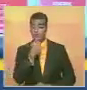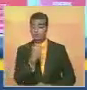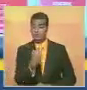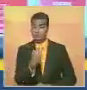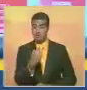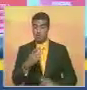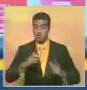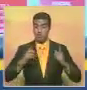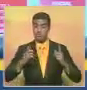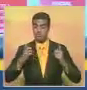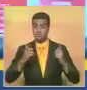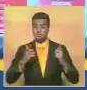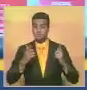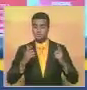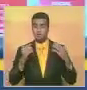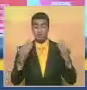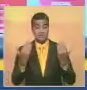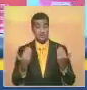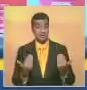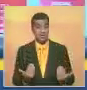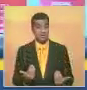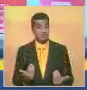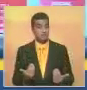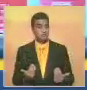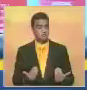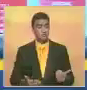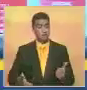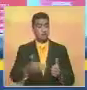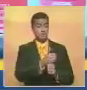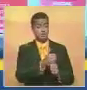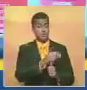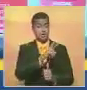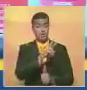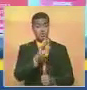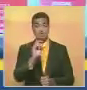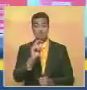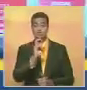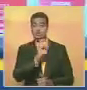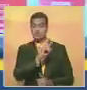con orgullo que a la fecha de hoy se ha recuperado el